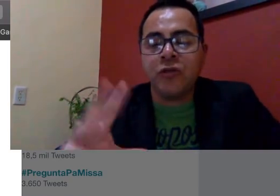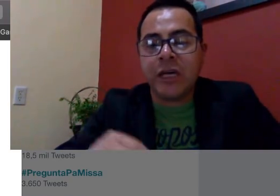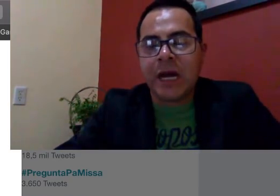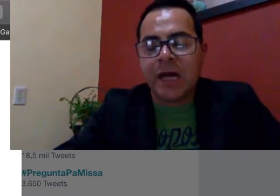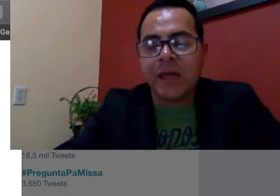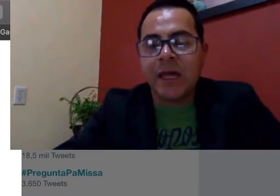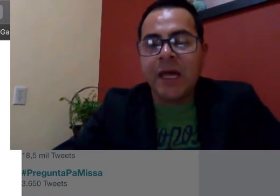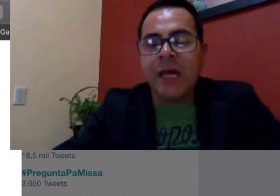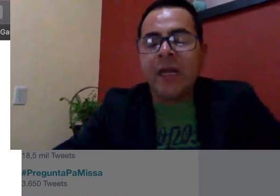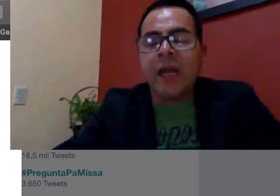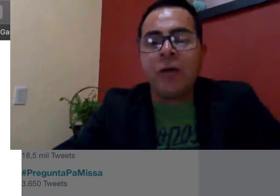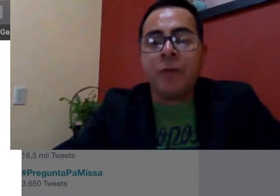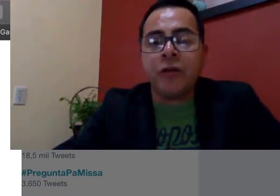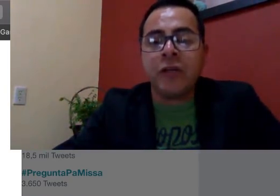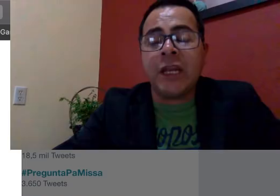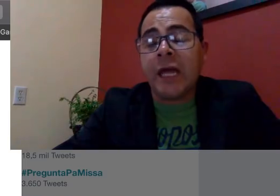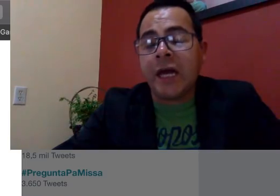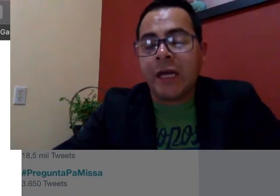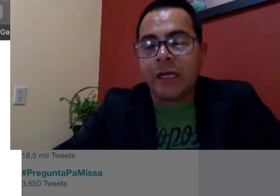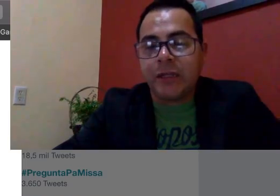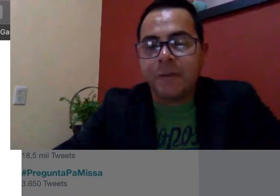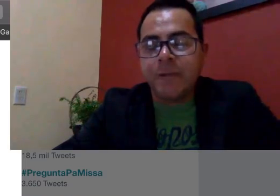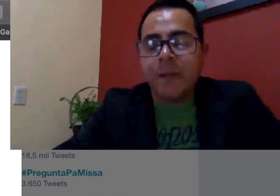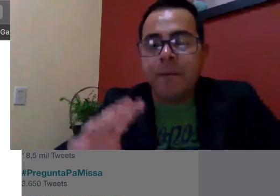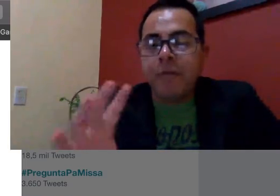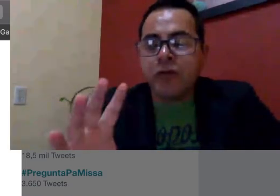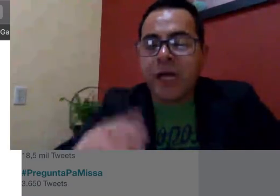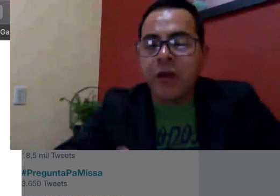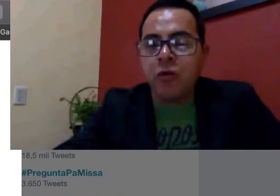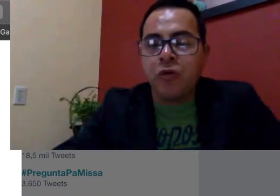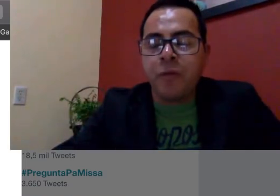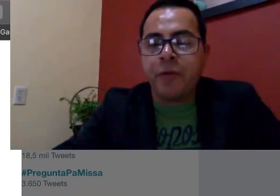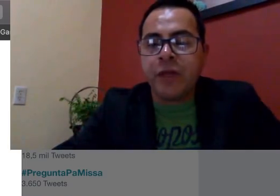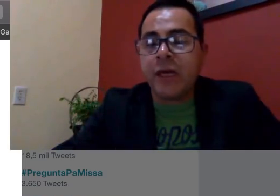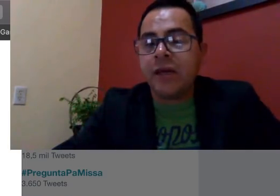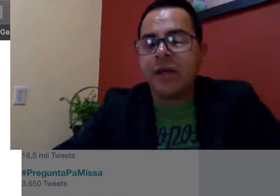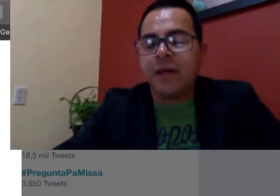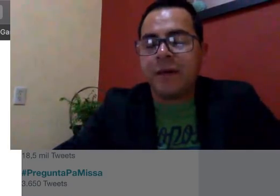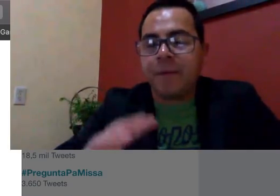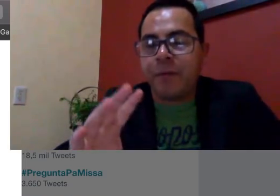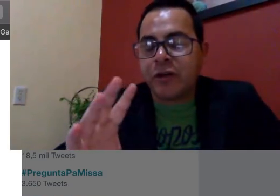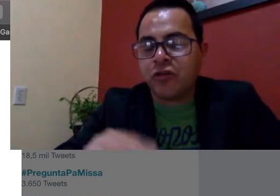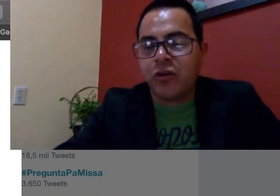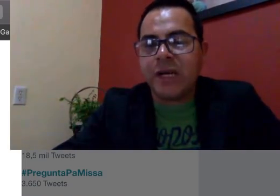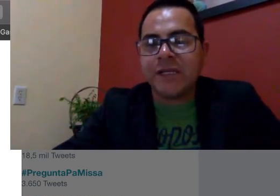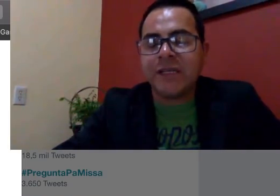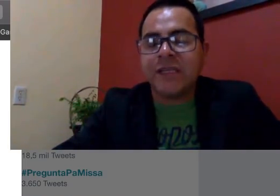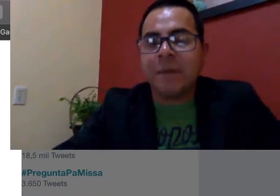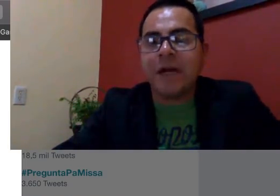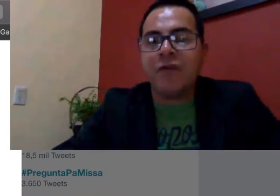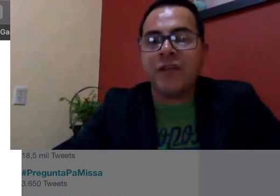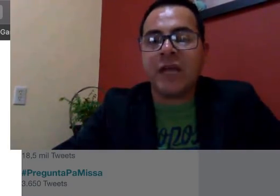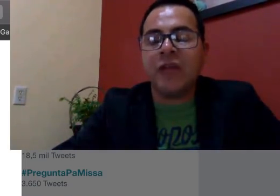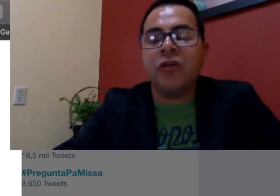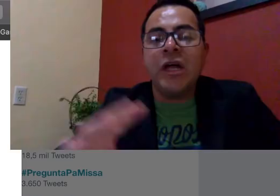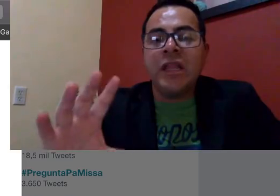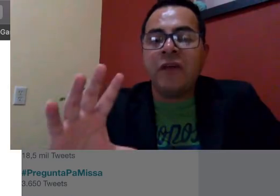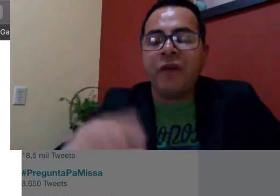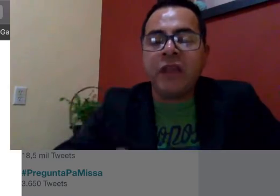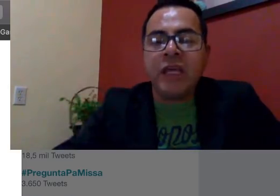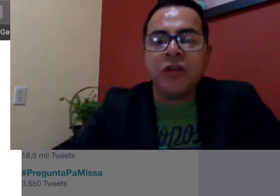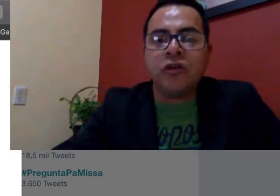Obrador a su llegada en el aeropuerto de Nayarit. Vemos ahí un grupo de personas que se están